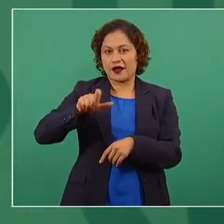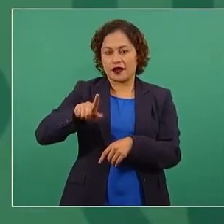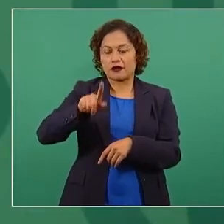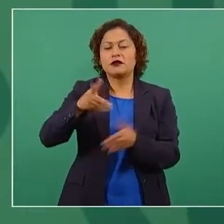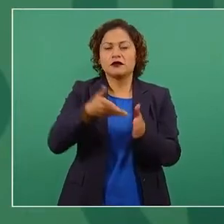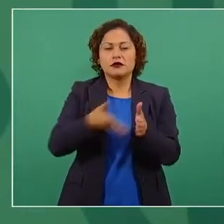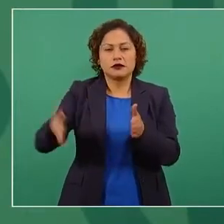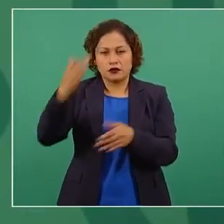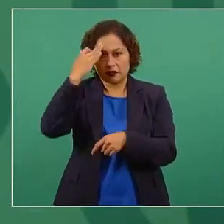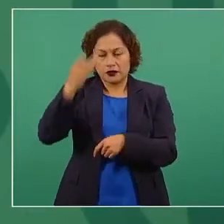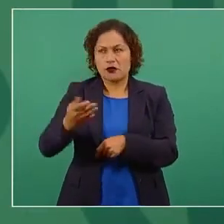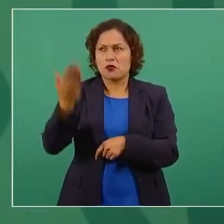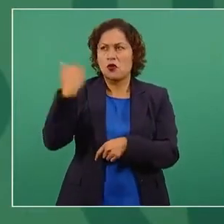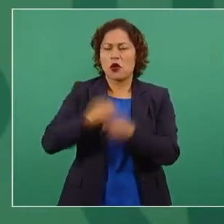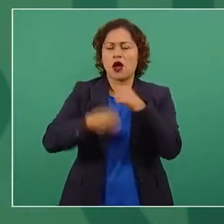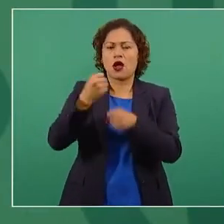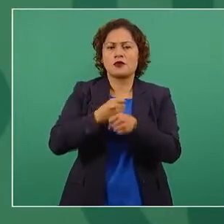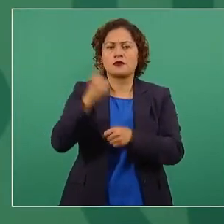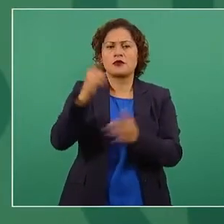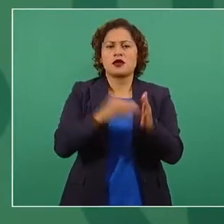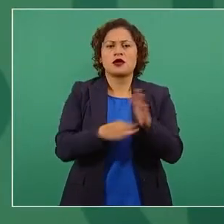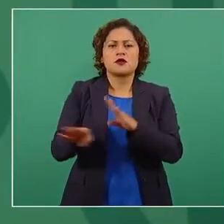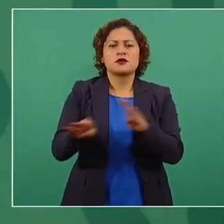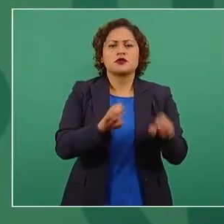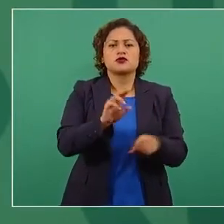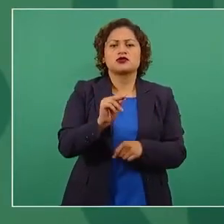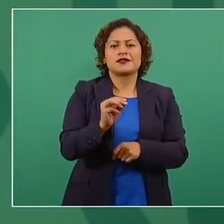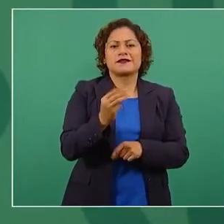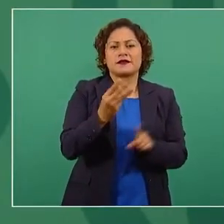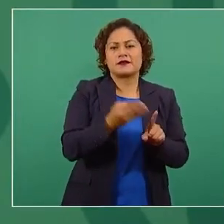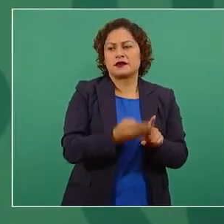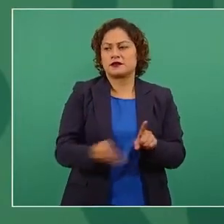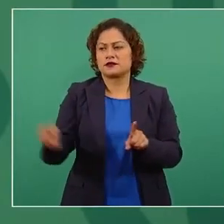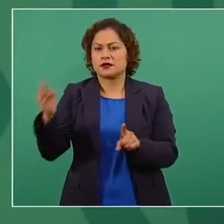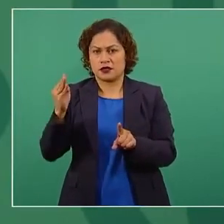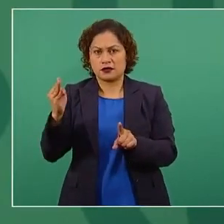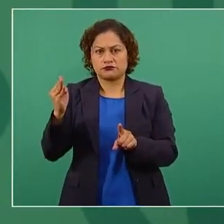1983 a finales del 18.